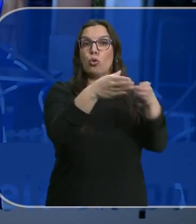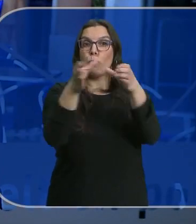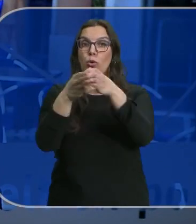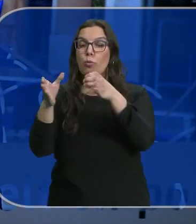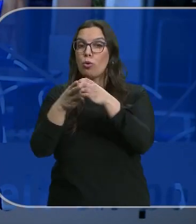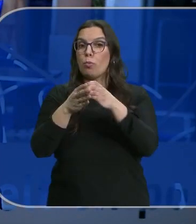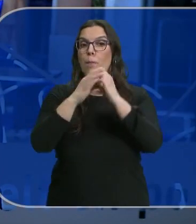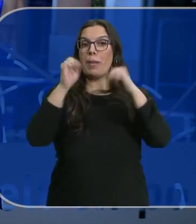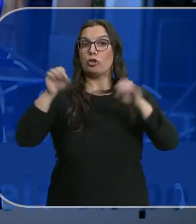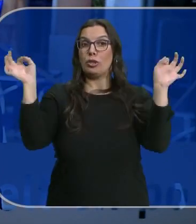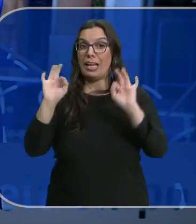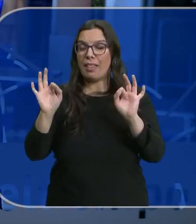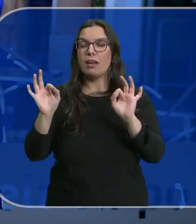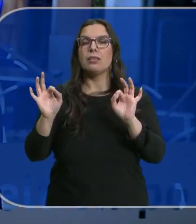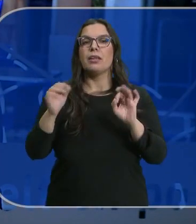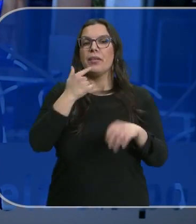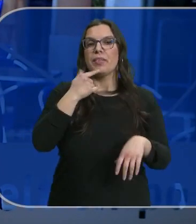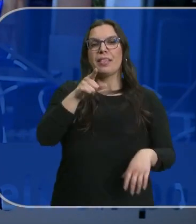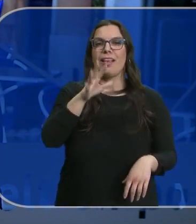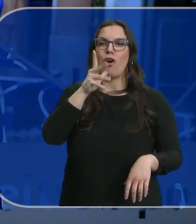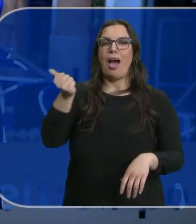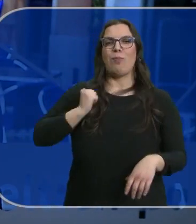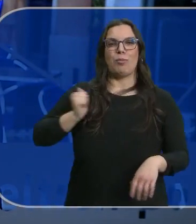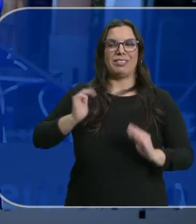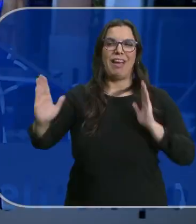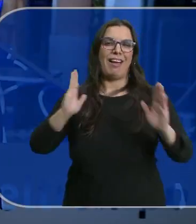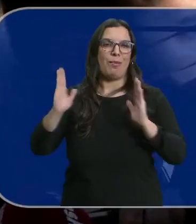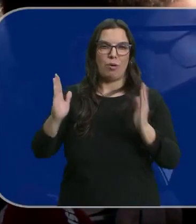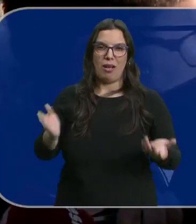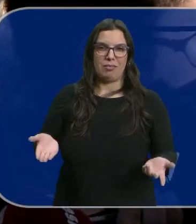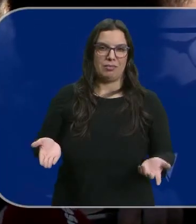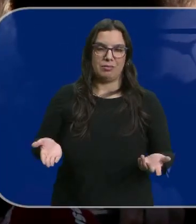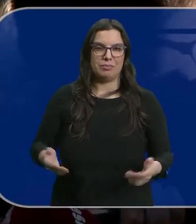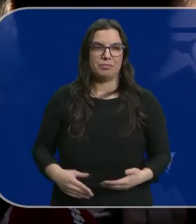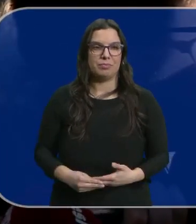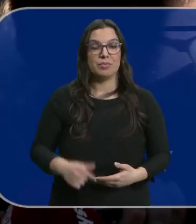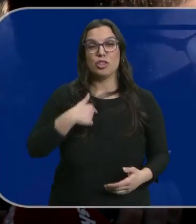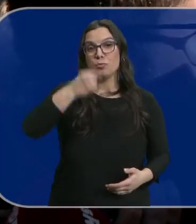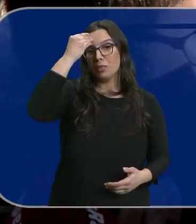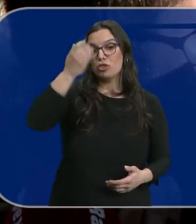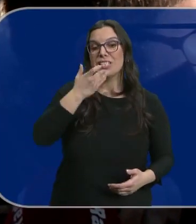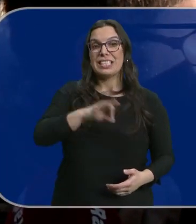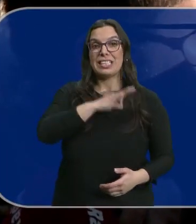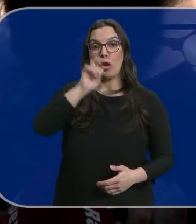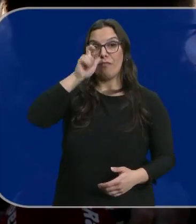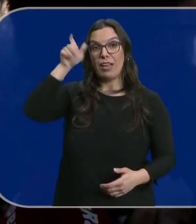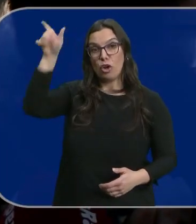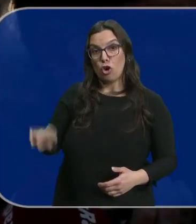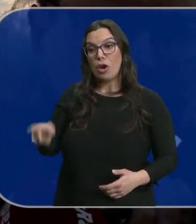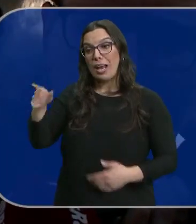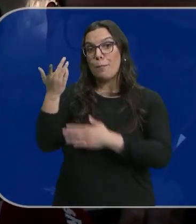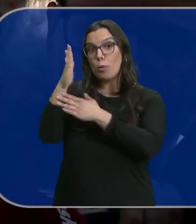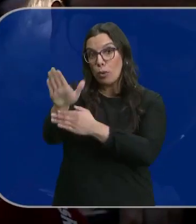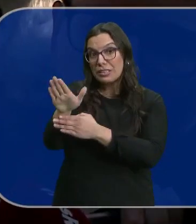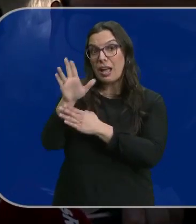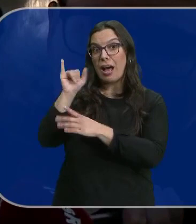formaciones. Ambos coinciden en que es una propuesta oportunista. Yo creo que si el señor Feijóo propone algo, lo